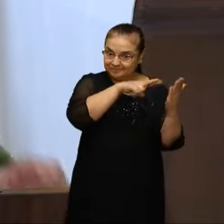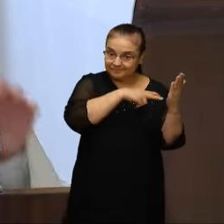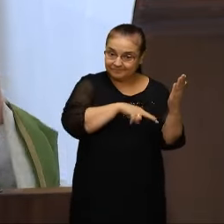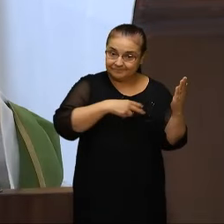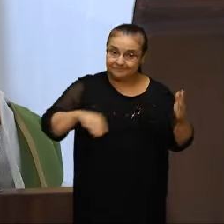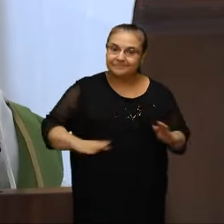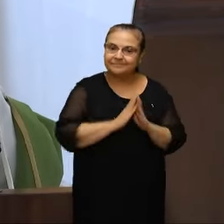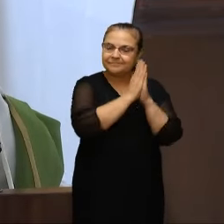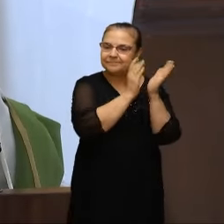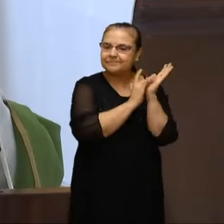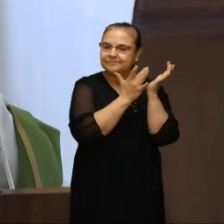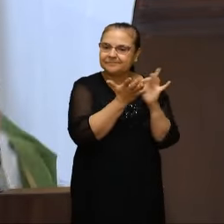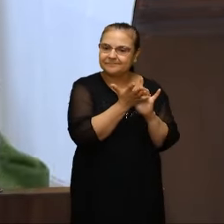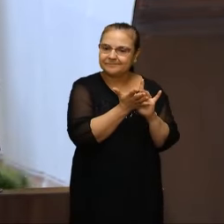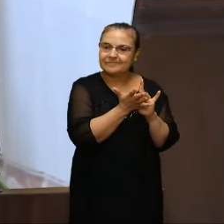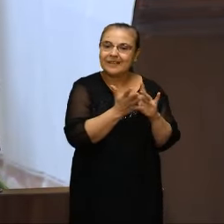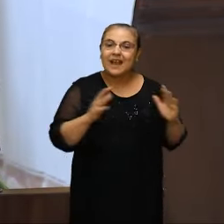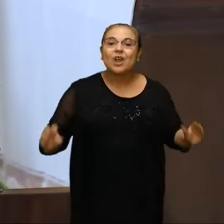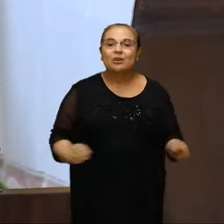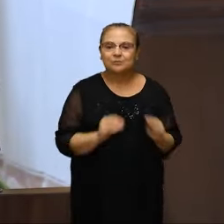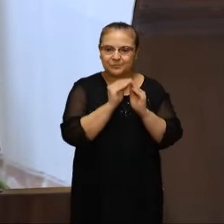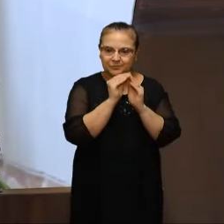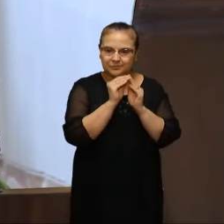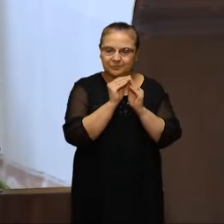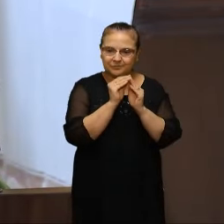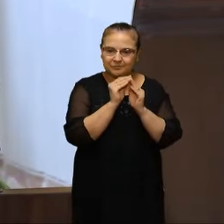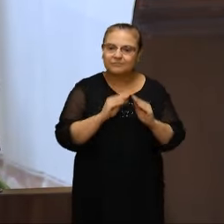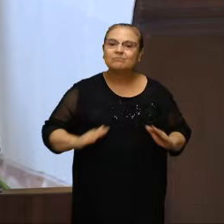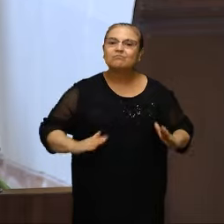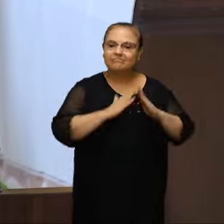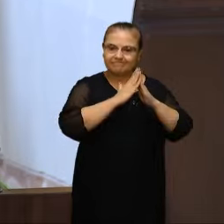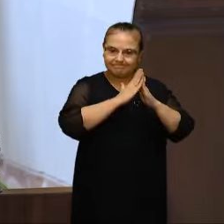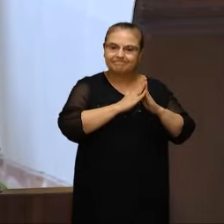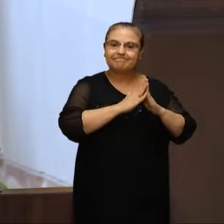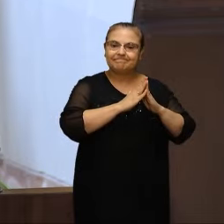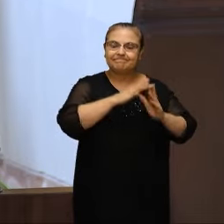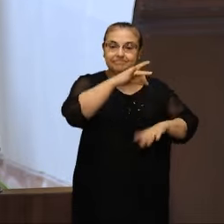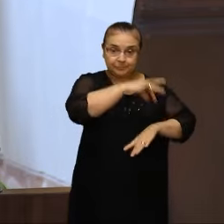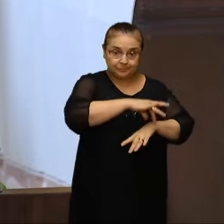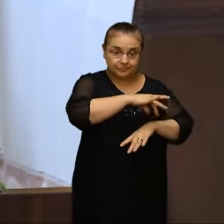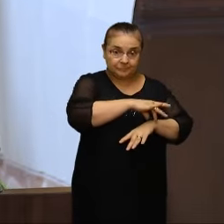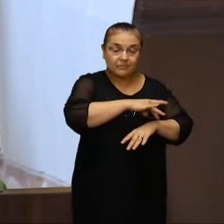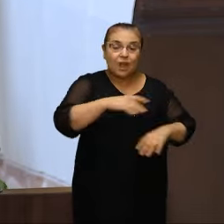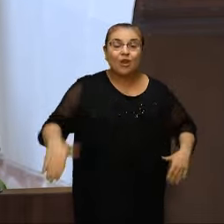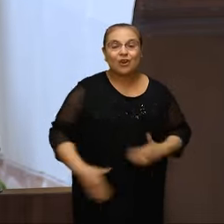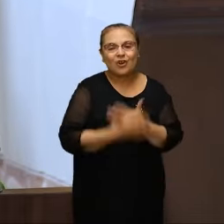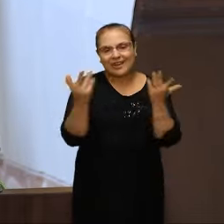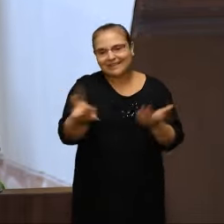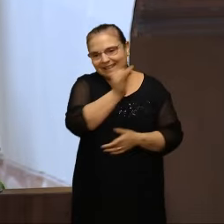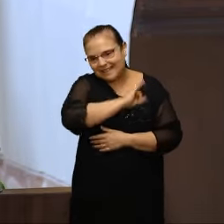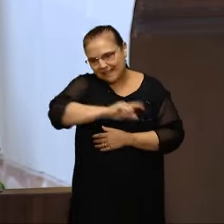Lectura del Santo Evangelio según San Lucas.